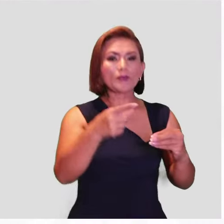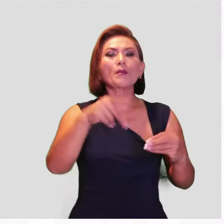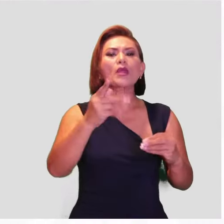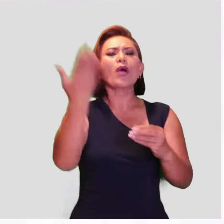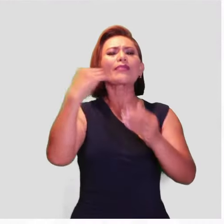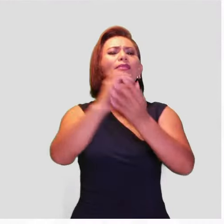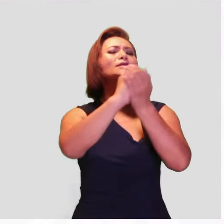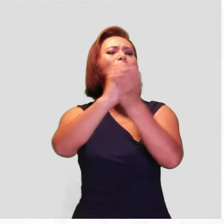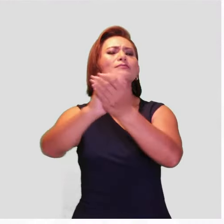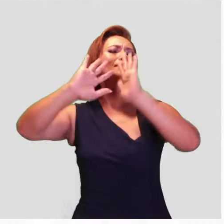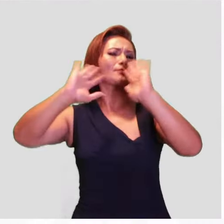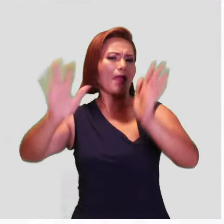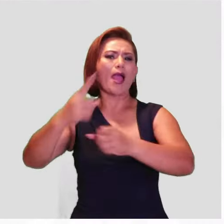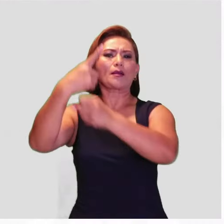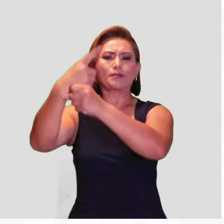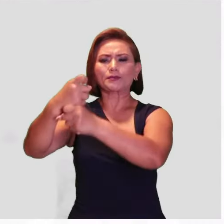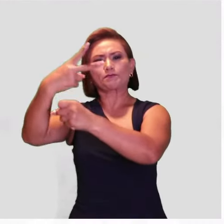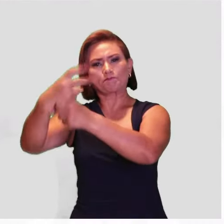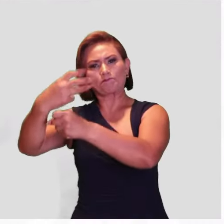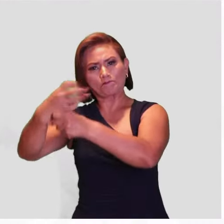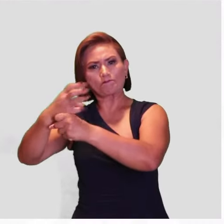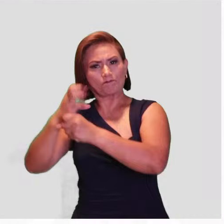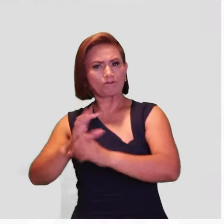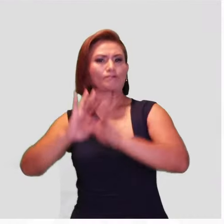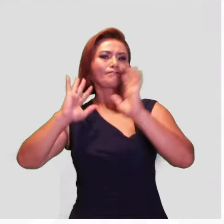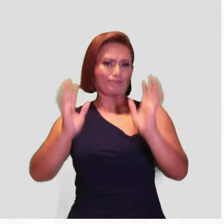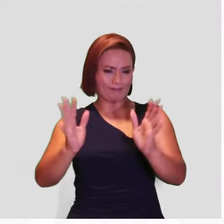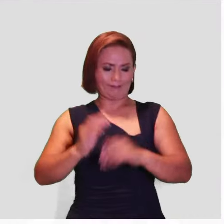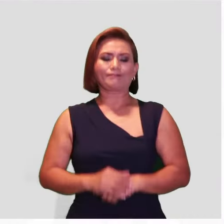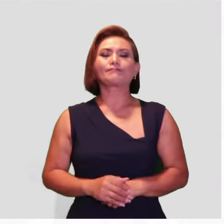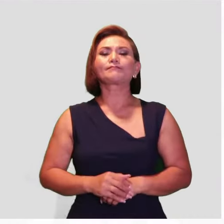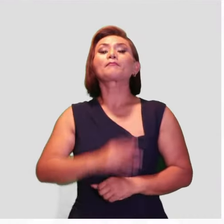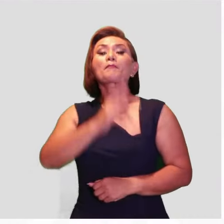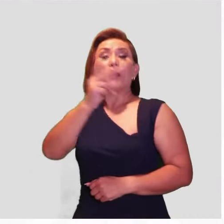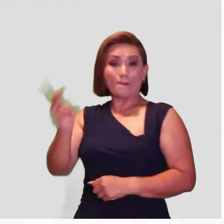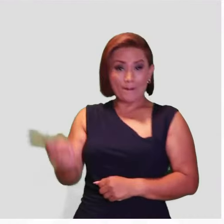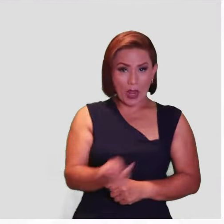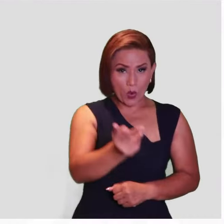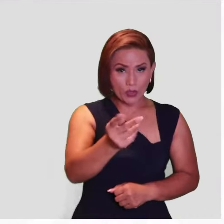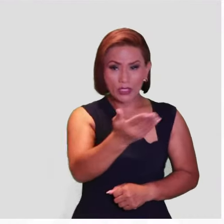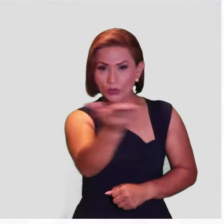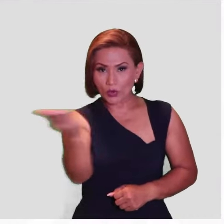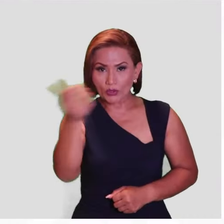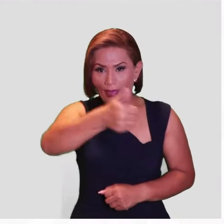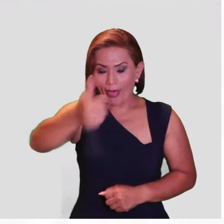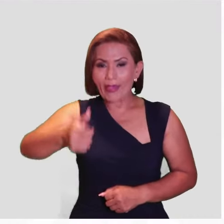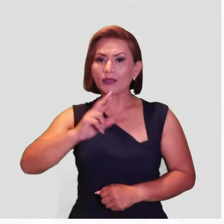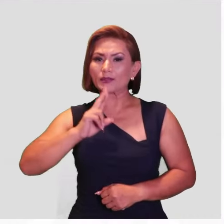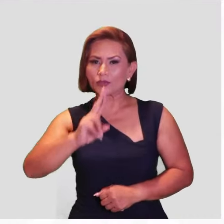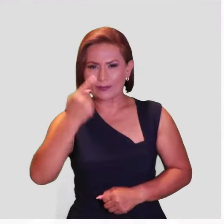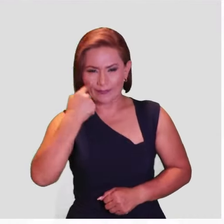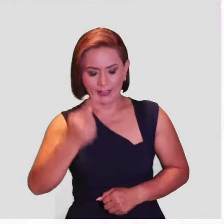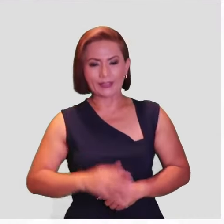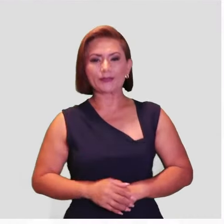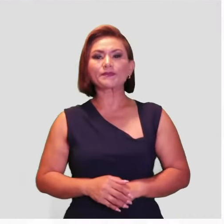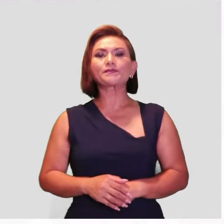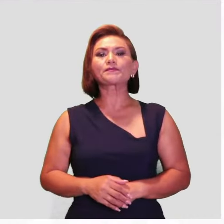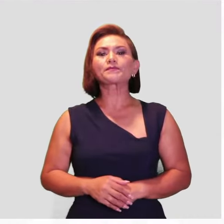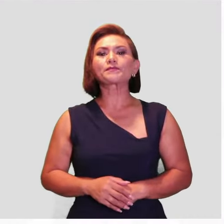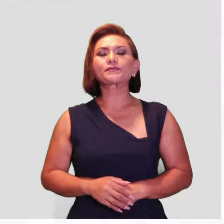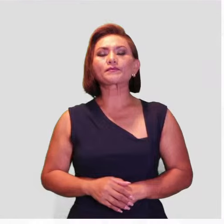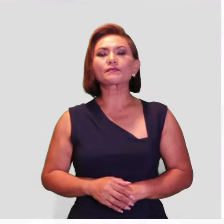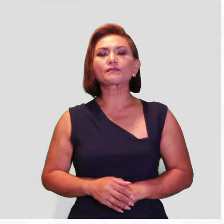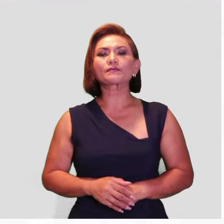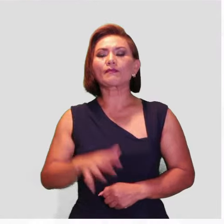en el sorteo realizado previo a este ejercicio. Y la pregunta a responder es la siguiente: ¿cuáles son los